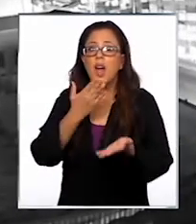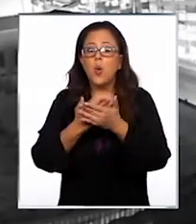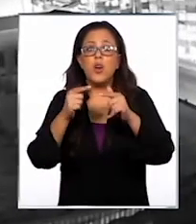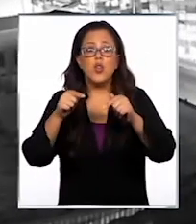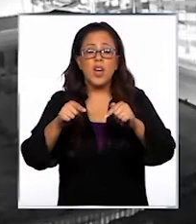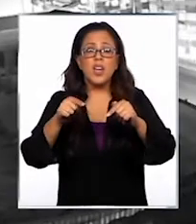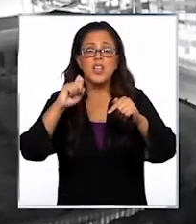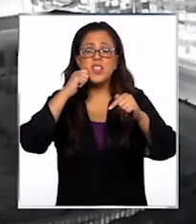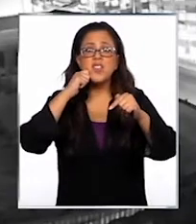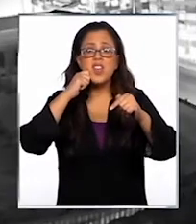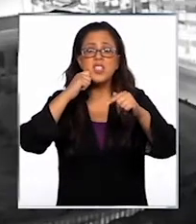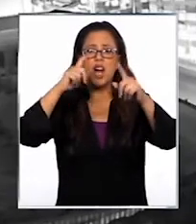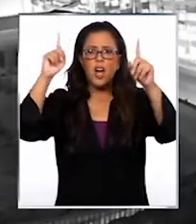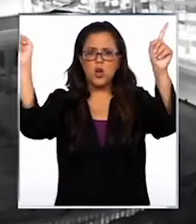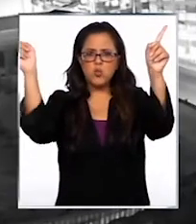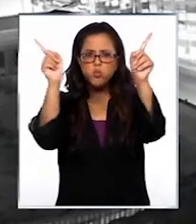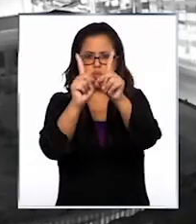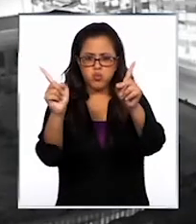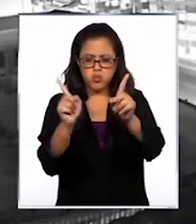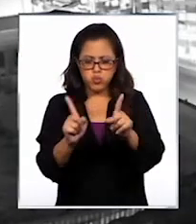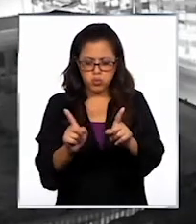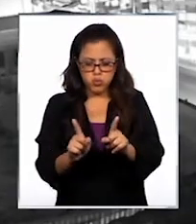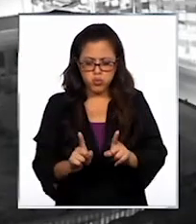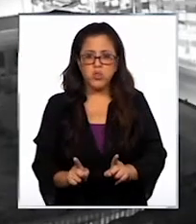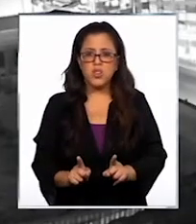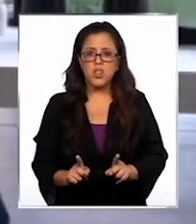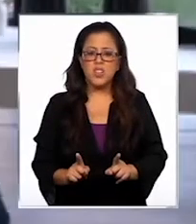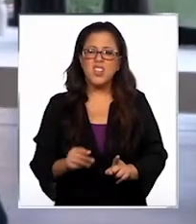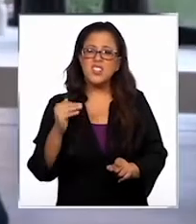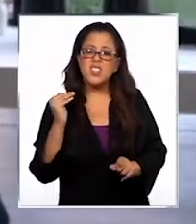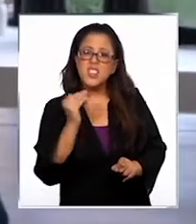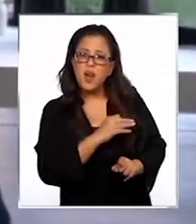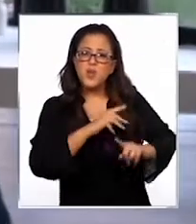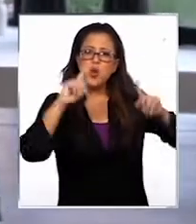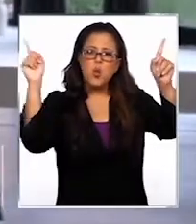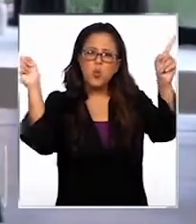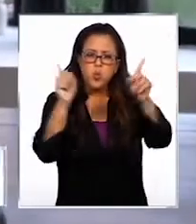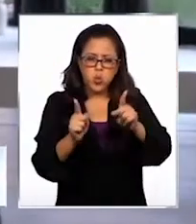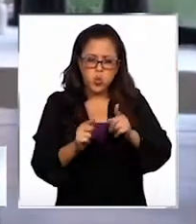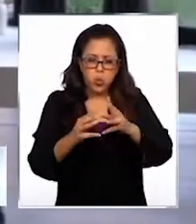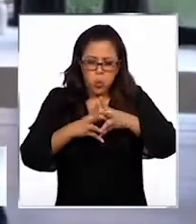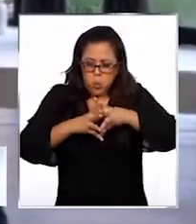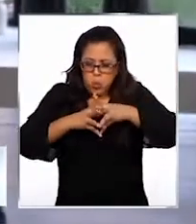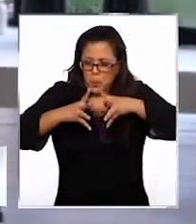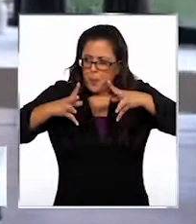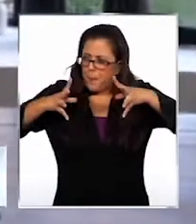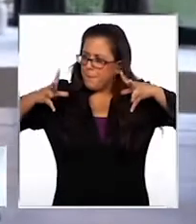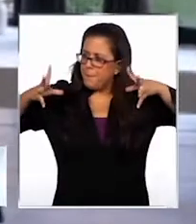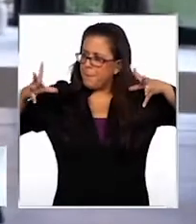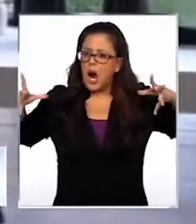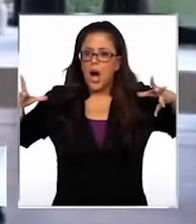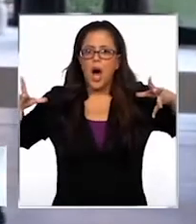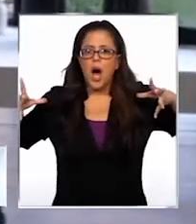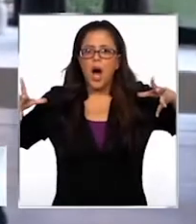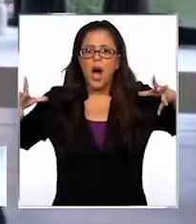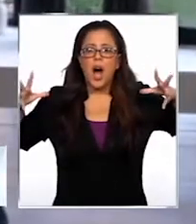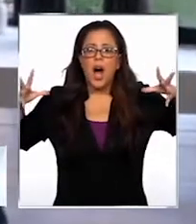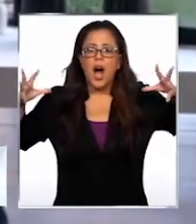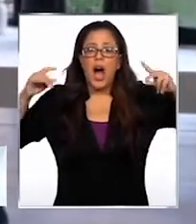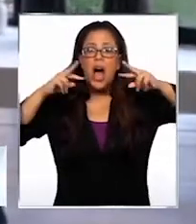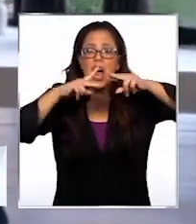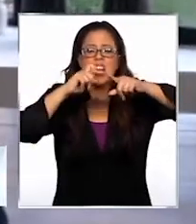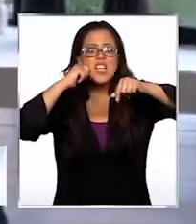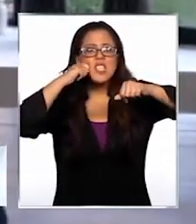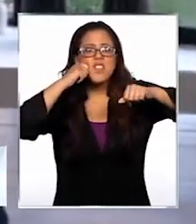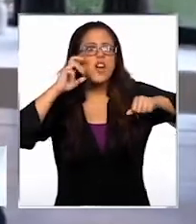Cuando va bajando, el rayo con la velocidad que produce genera una expansión del aire y al generar una expansión del aire genera lo que